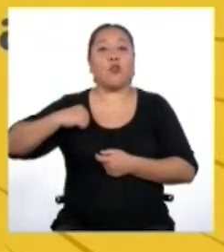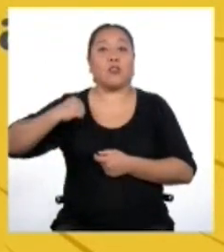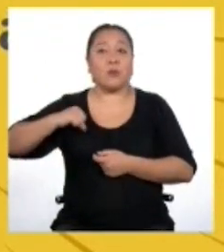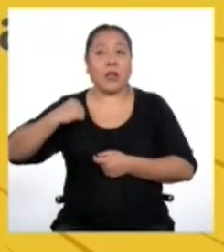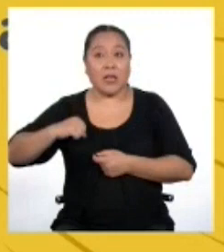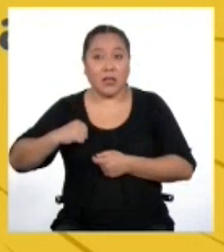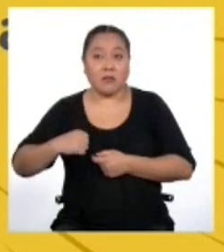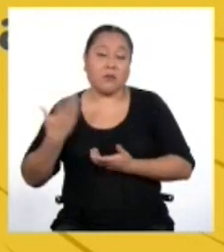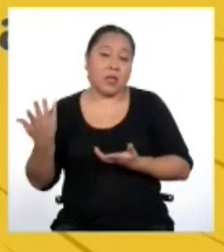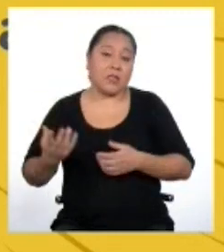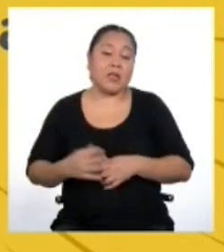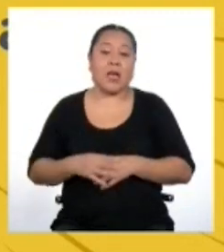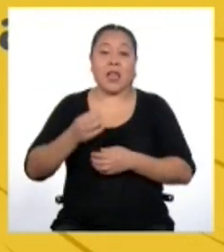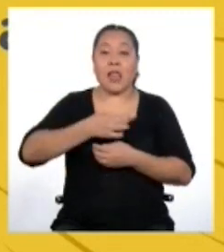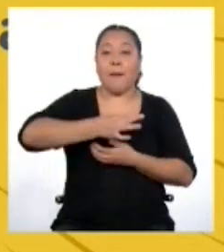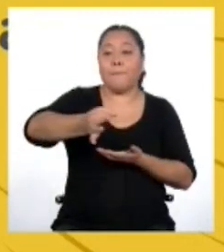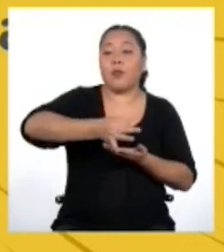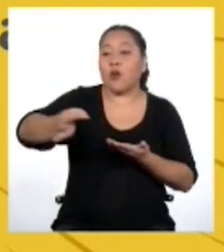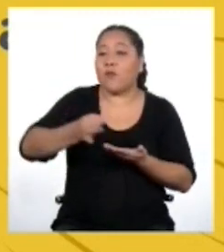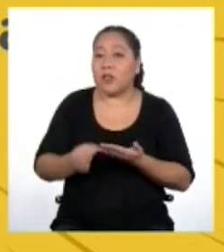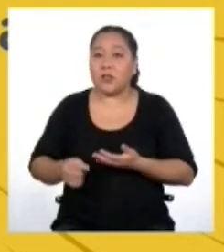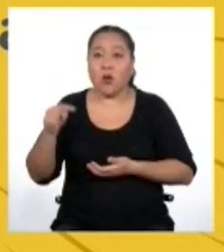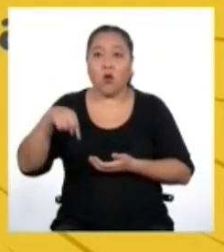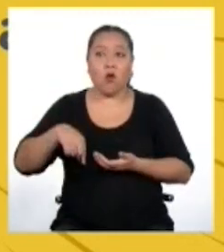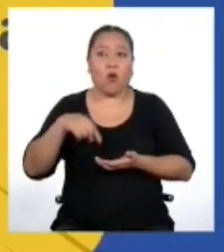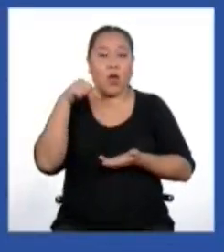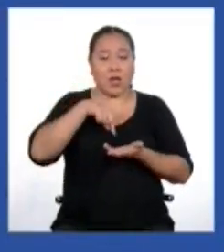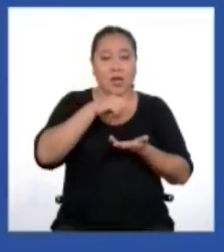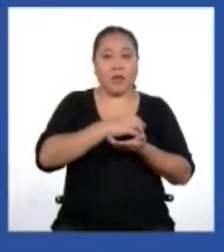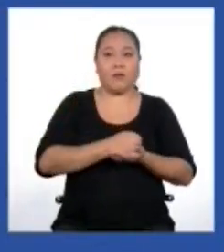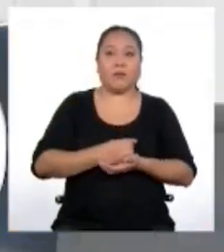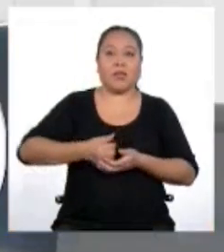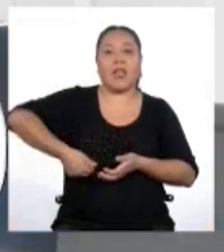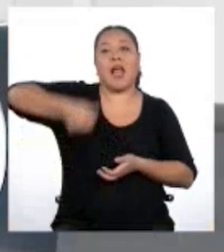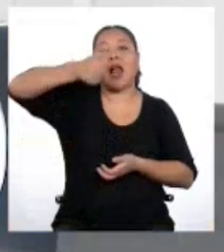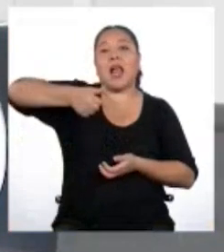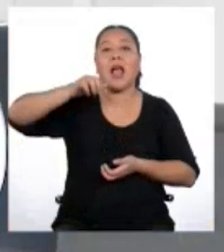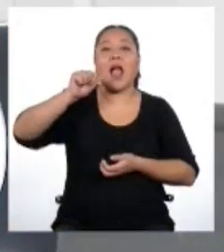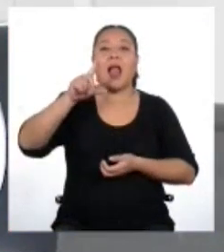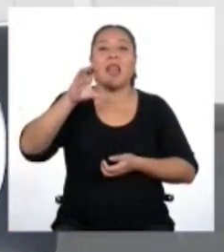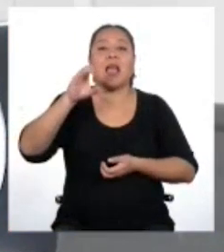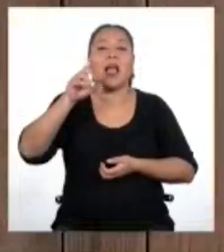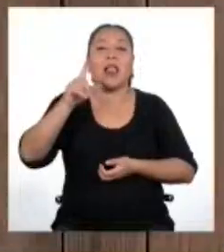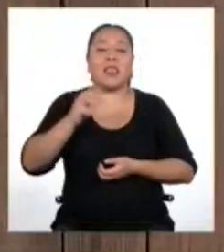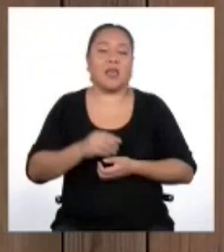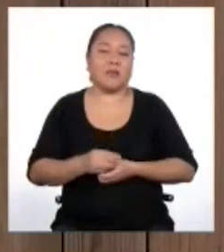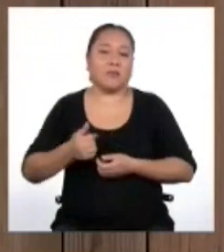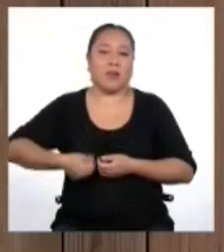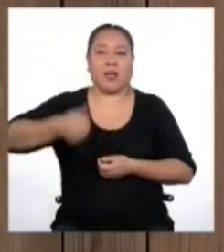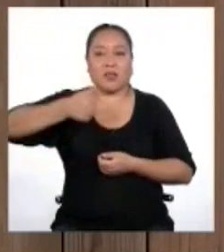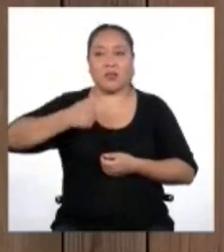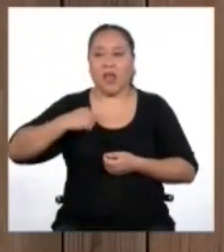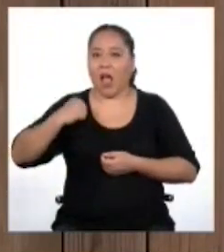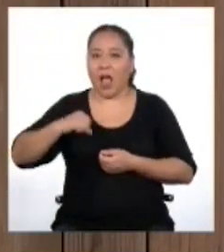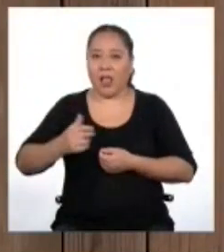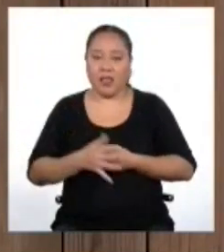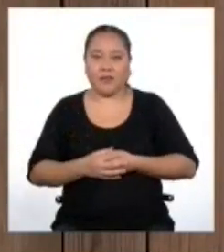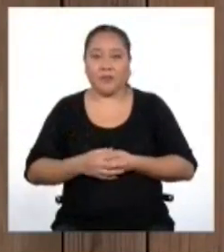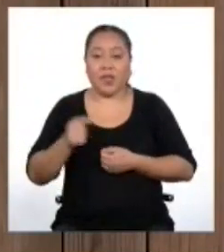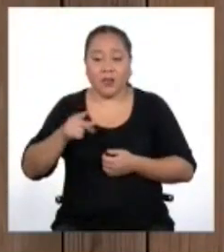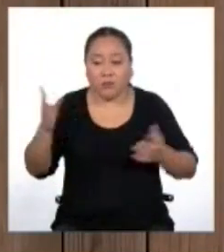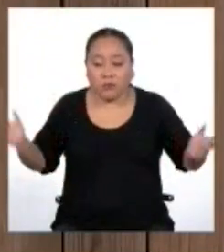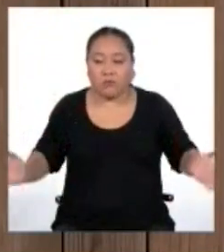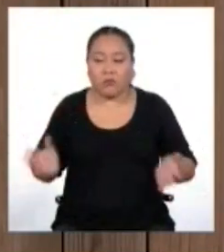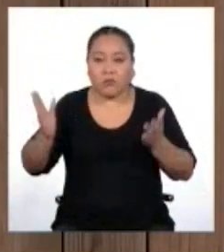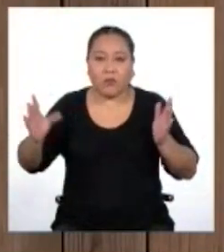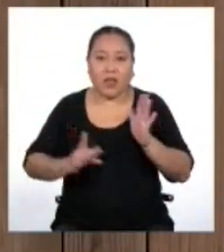como distritales, y aquí la autoridad máxima es el alcalde. ¿Y ellos de qué se encargan? Ellos se encargan de promover